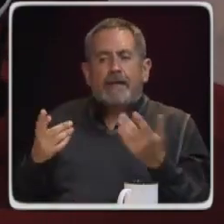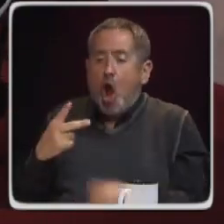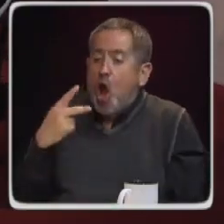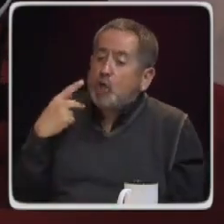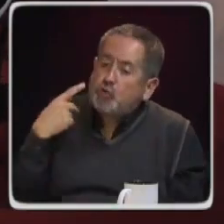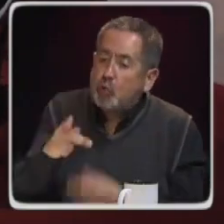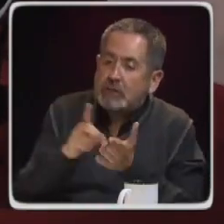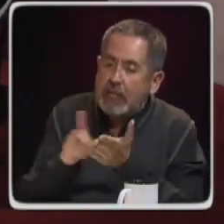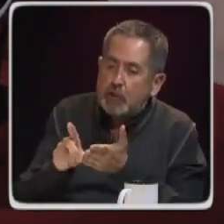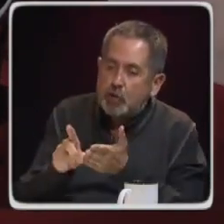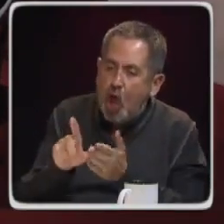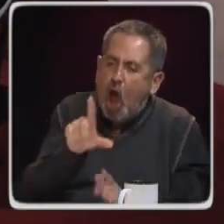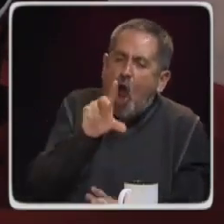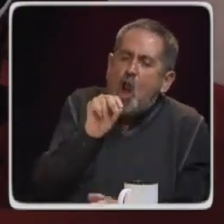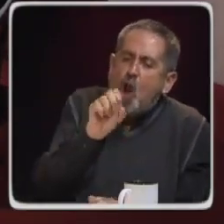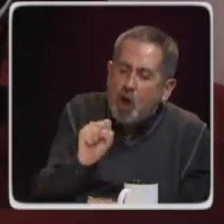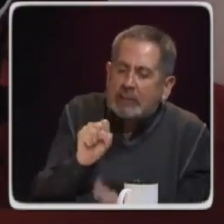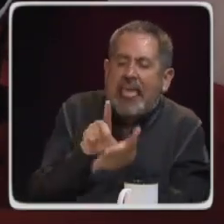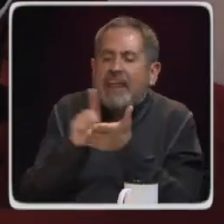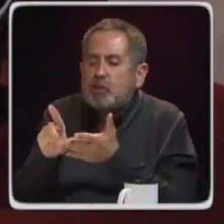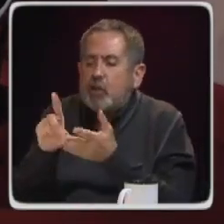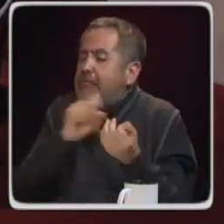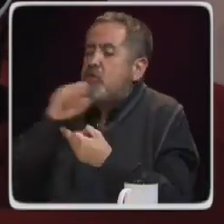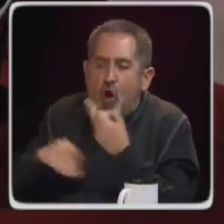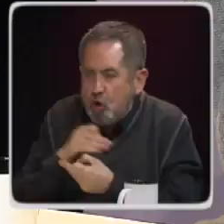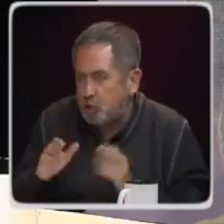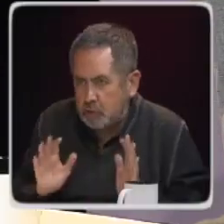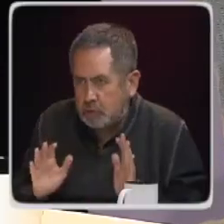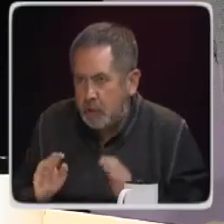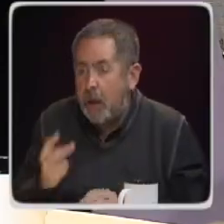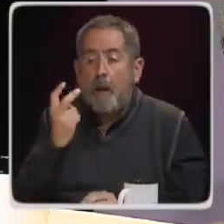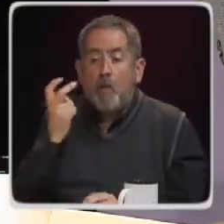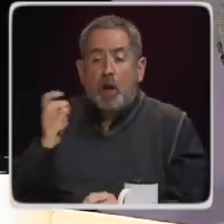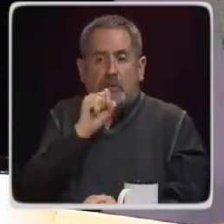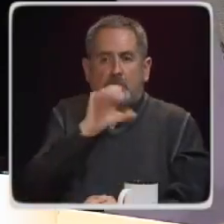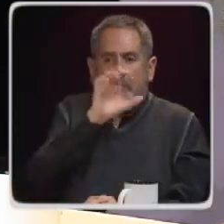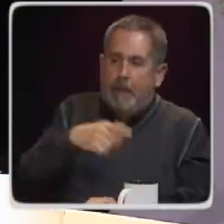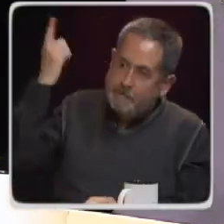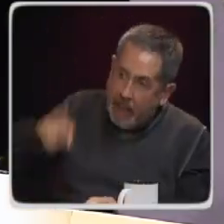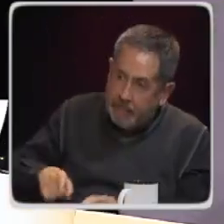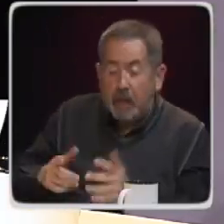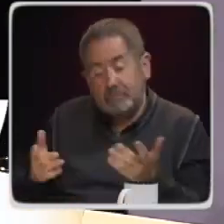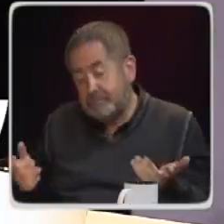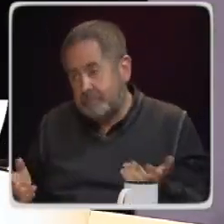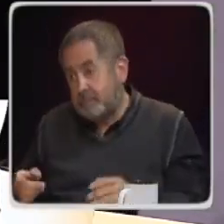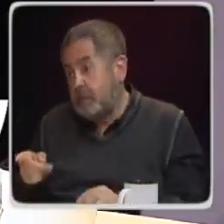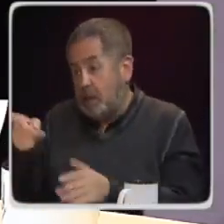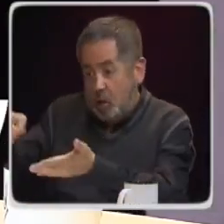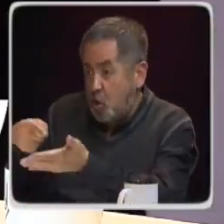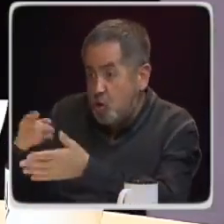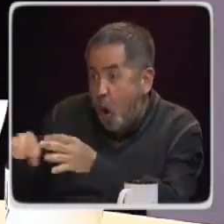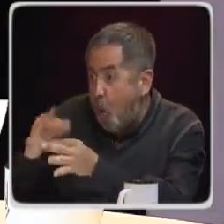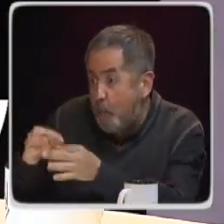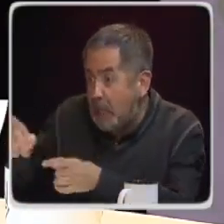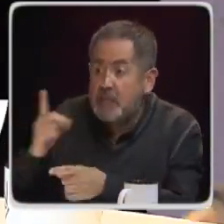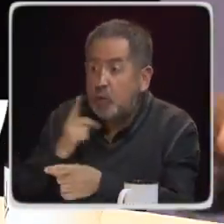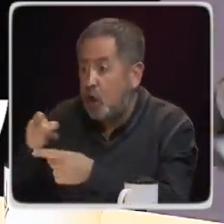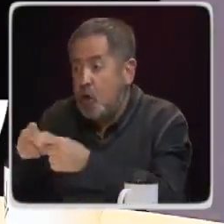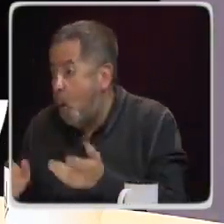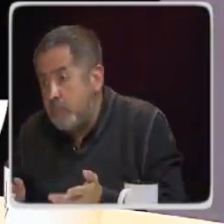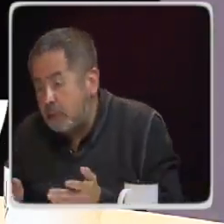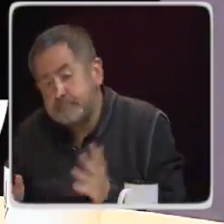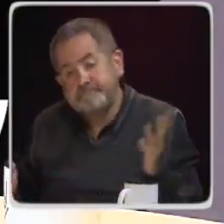toda la persona que no pueda venir y no pueda estar con nosotros. Mande sus propuestas, nos indique qué es lo que necesitan desde las personas